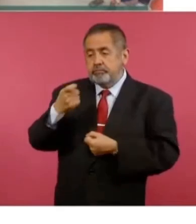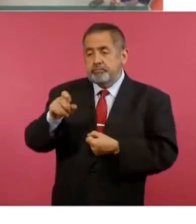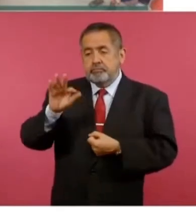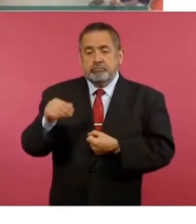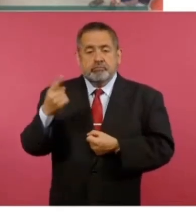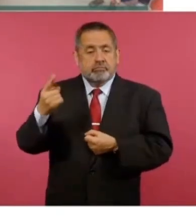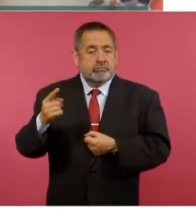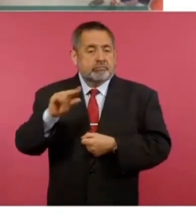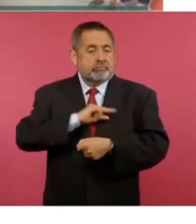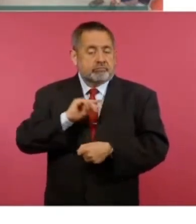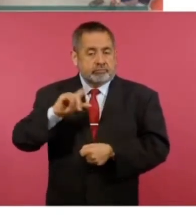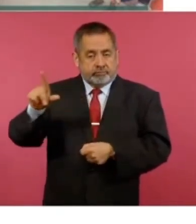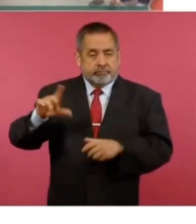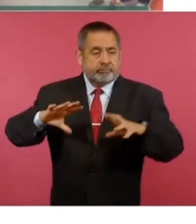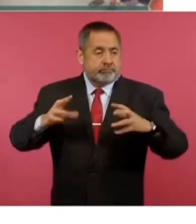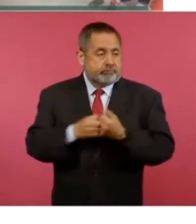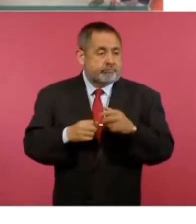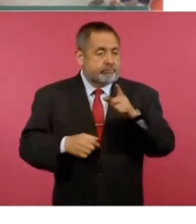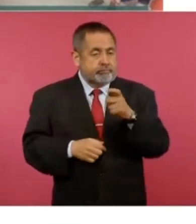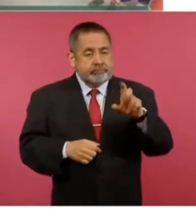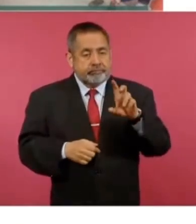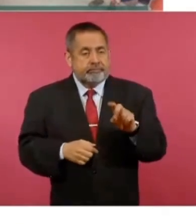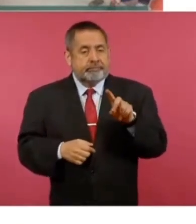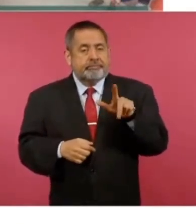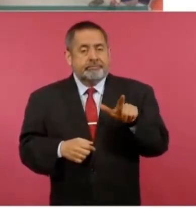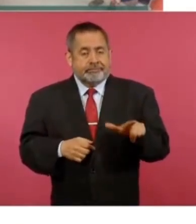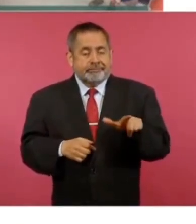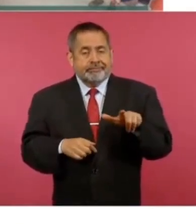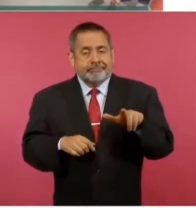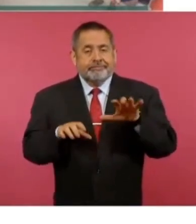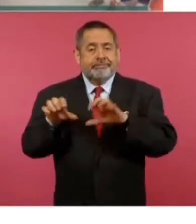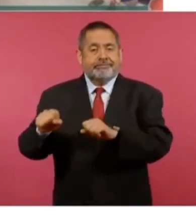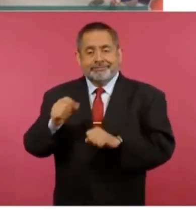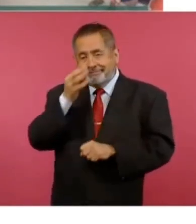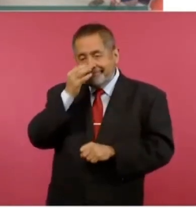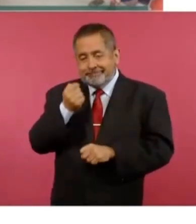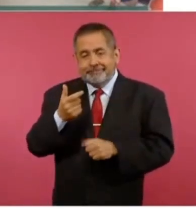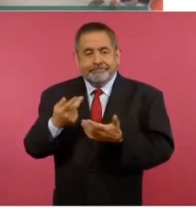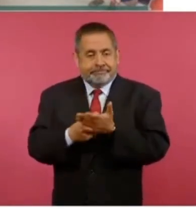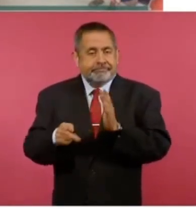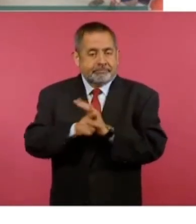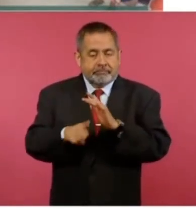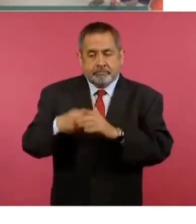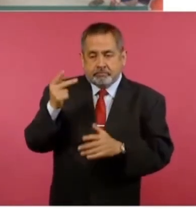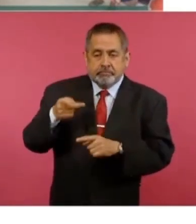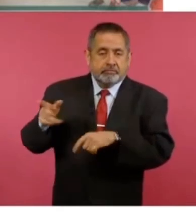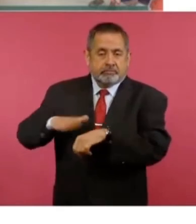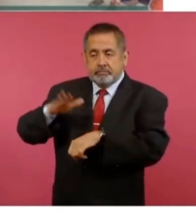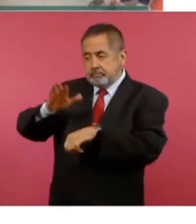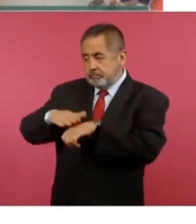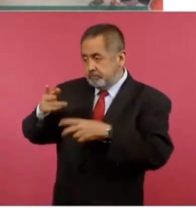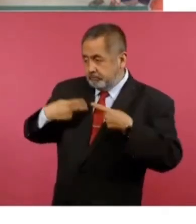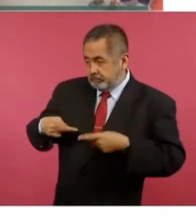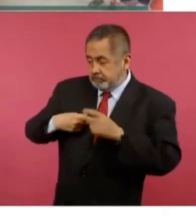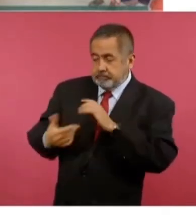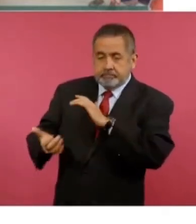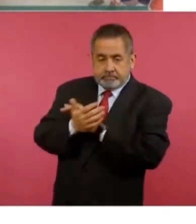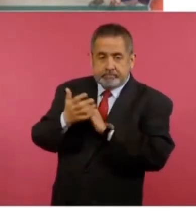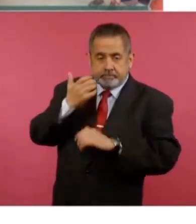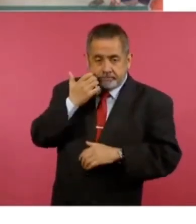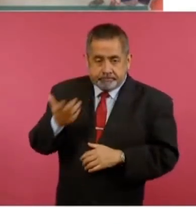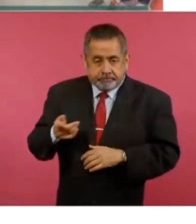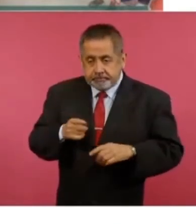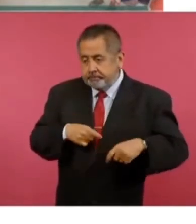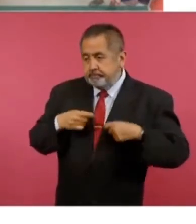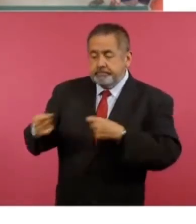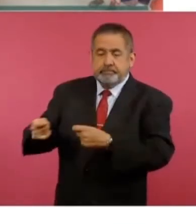en Tabasco de las 137 plazas ofertadas. También es mayor el número de personas que se han inscrito que el de